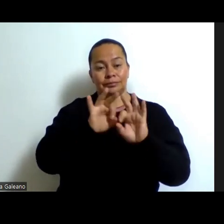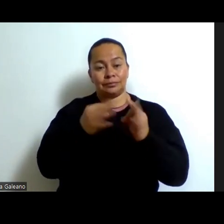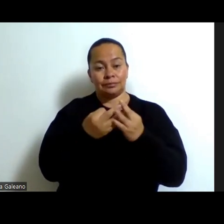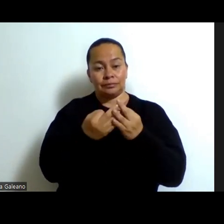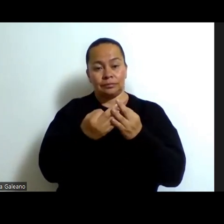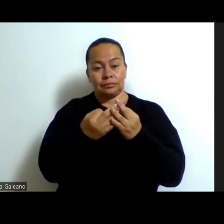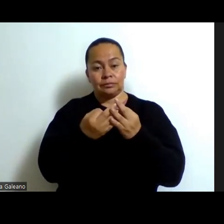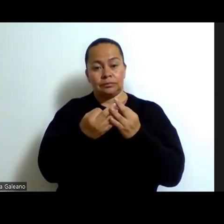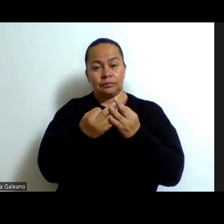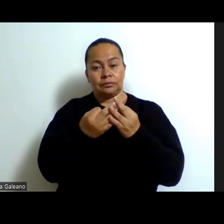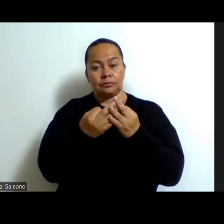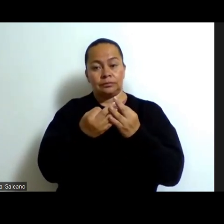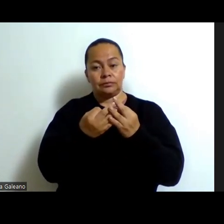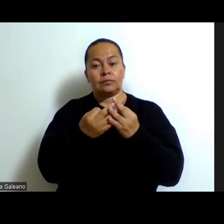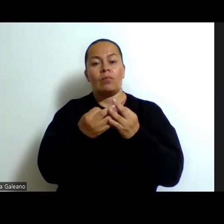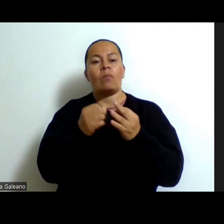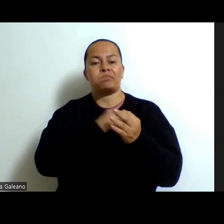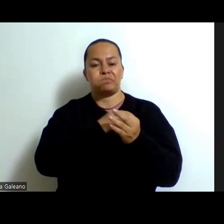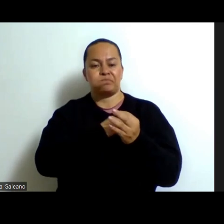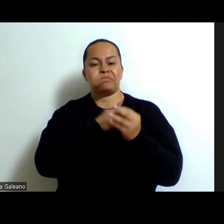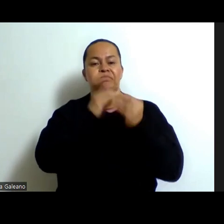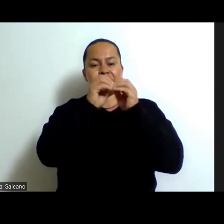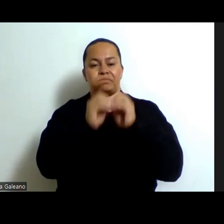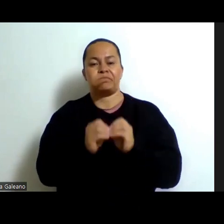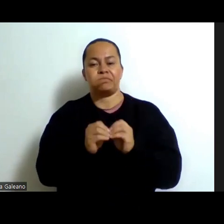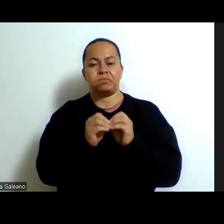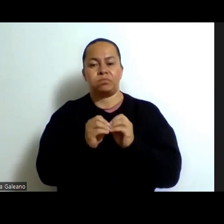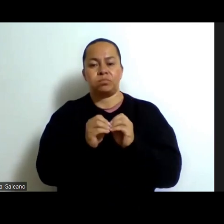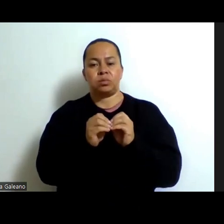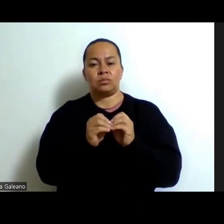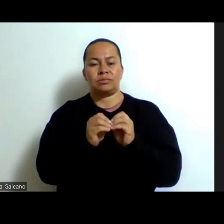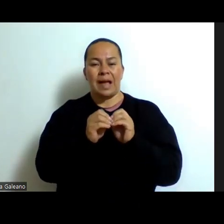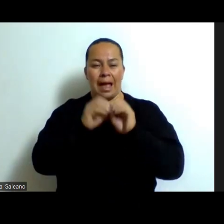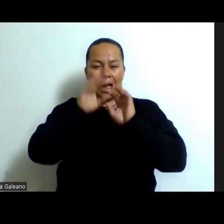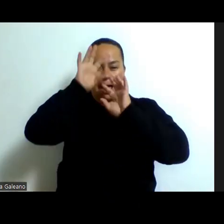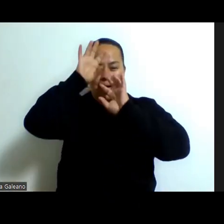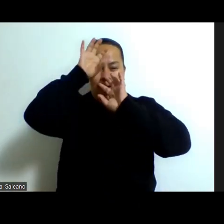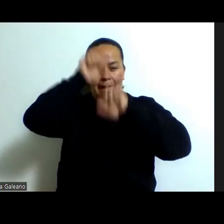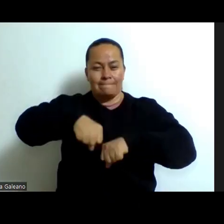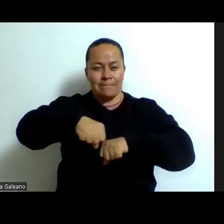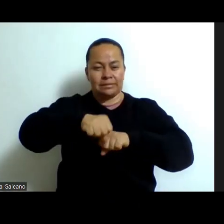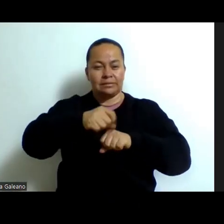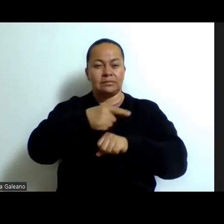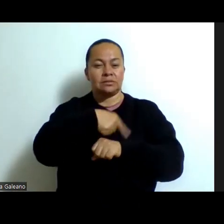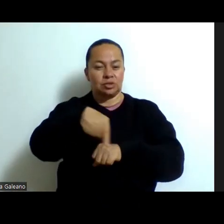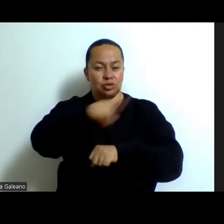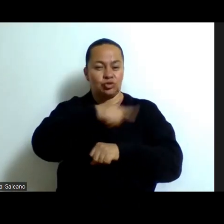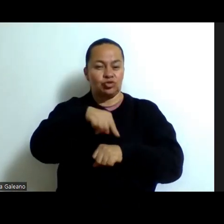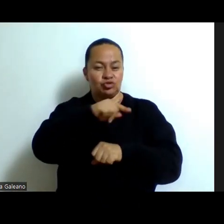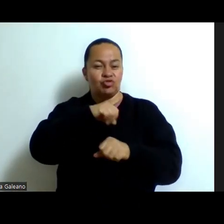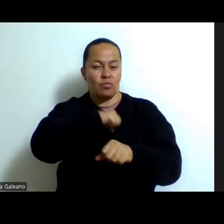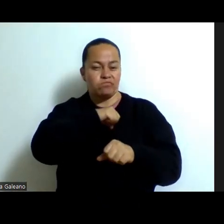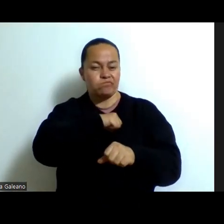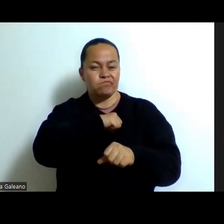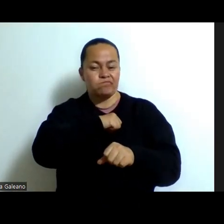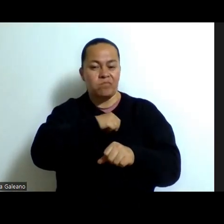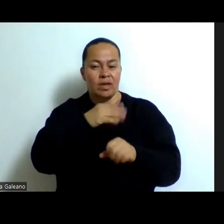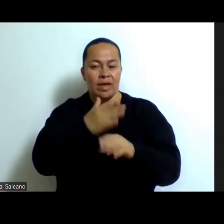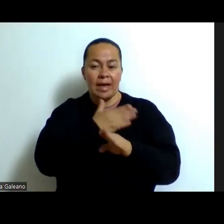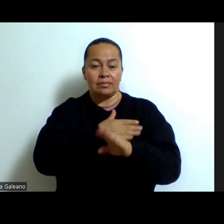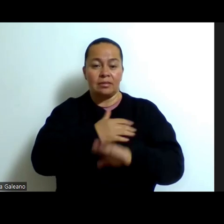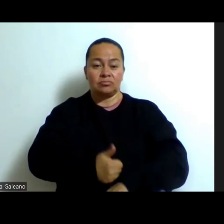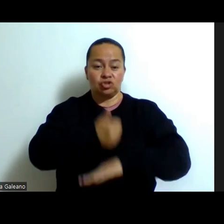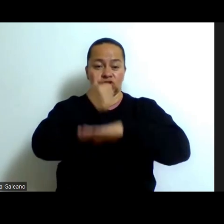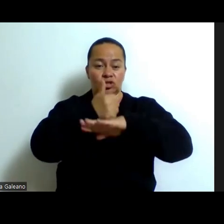eh Hay un tipo de violencia capacitista de hecho dentro del cuando estuve en la gerencia de